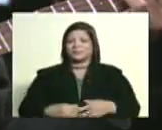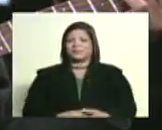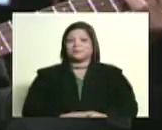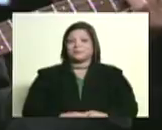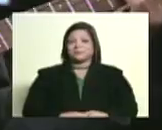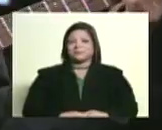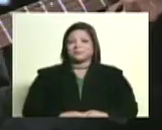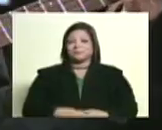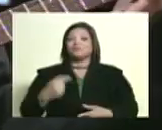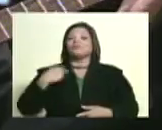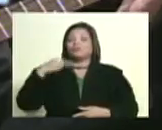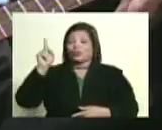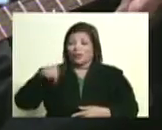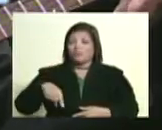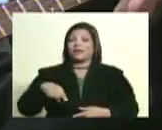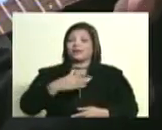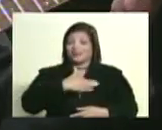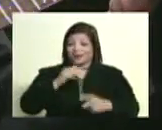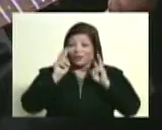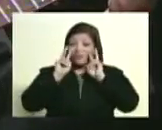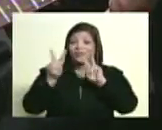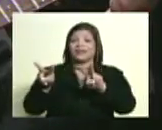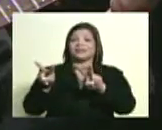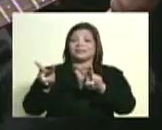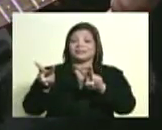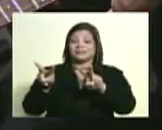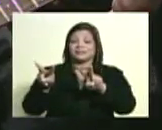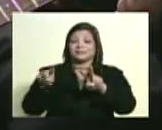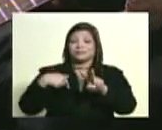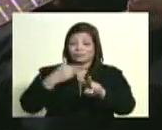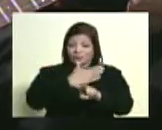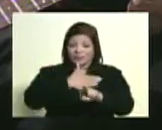niños. Yo también quiero verte